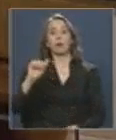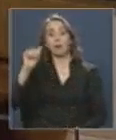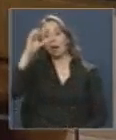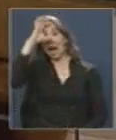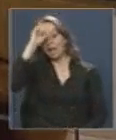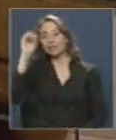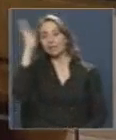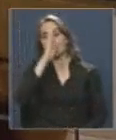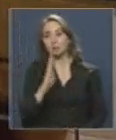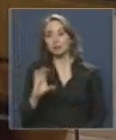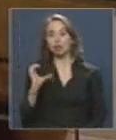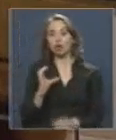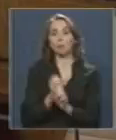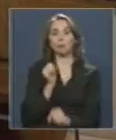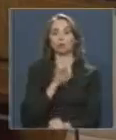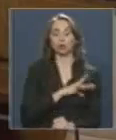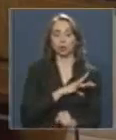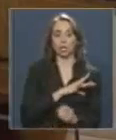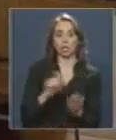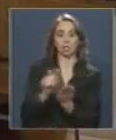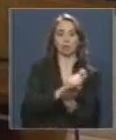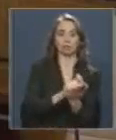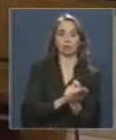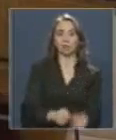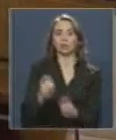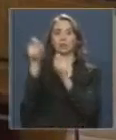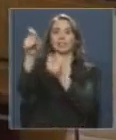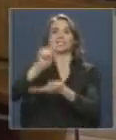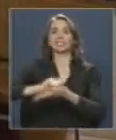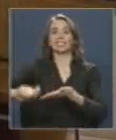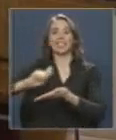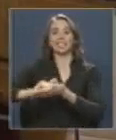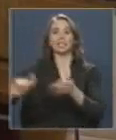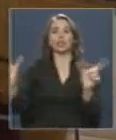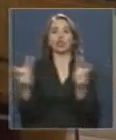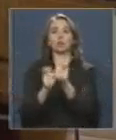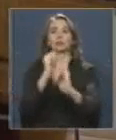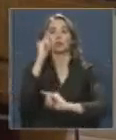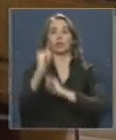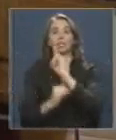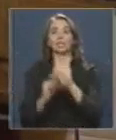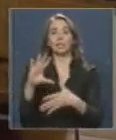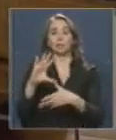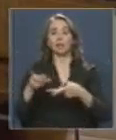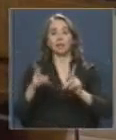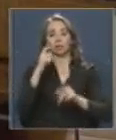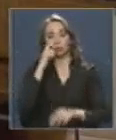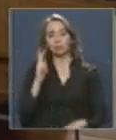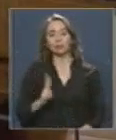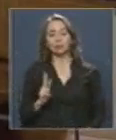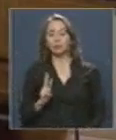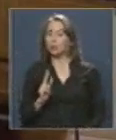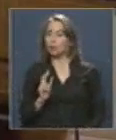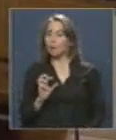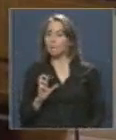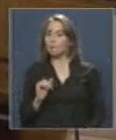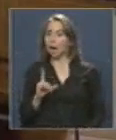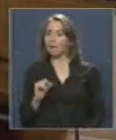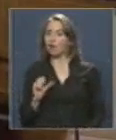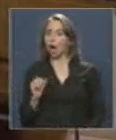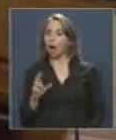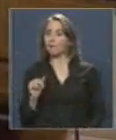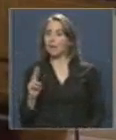Brasil, Colombia, Paraguay y Chile entregaron al secretario ejecutivo de la Comisión Interamericana de Derechos Humanos, Pablo Abrao, una nota